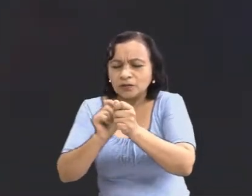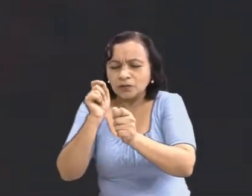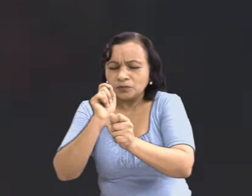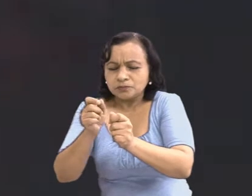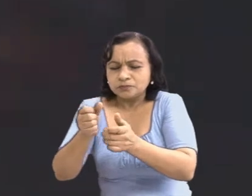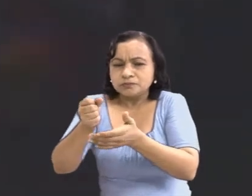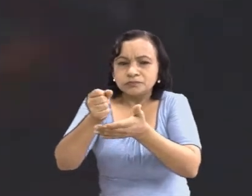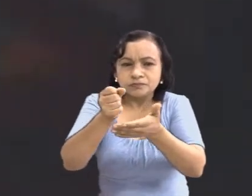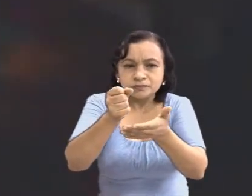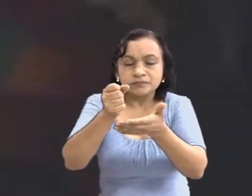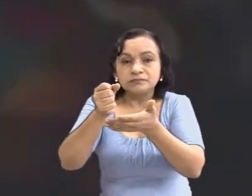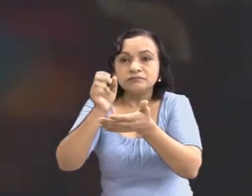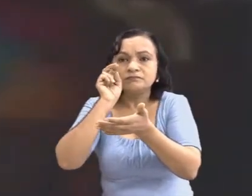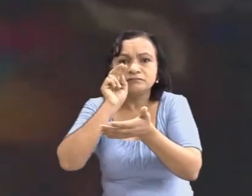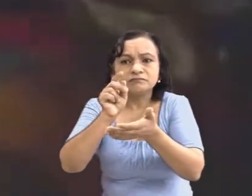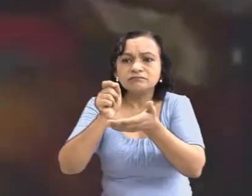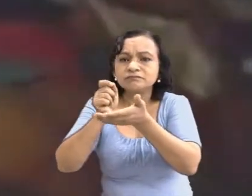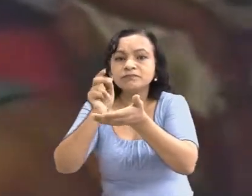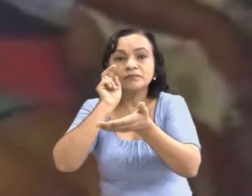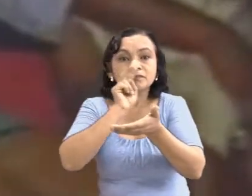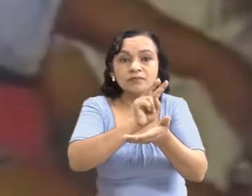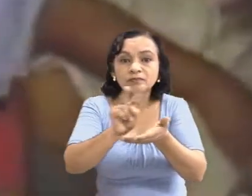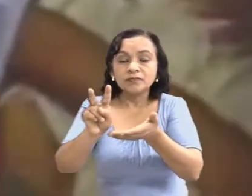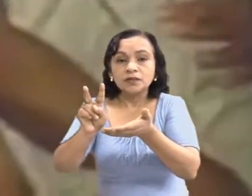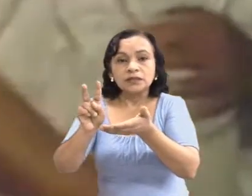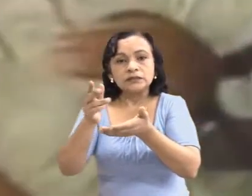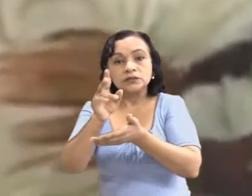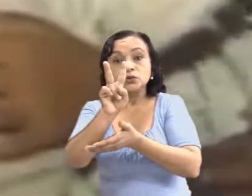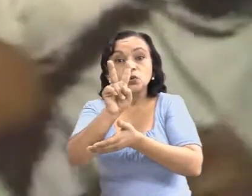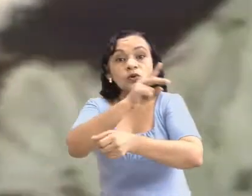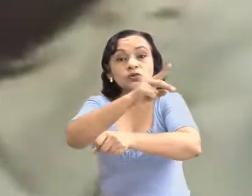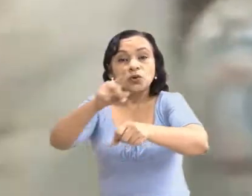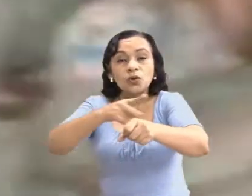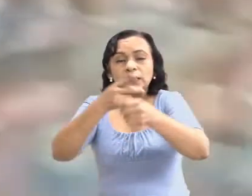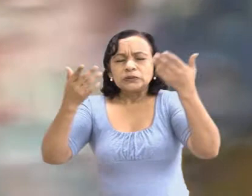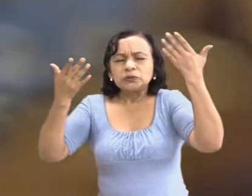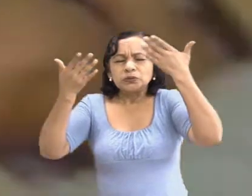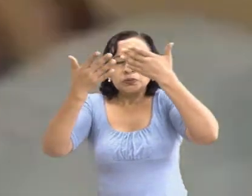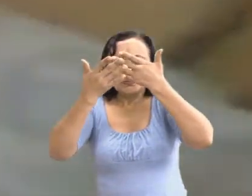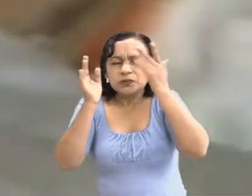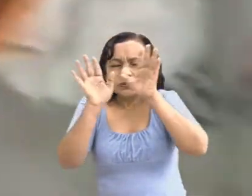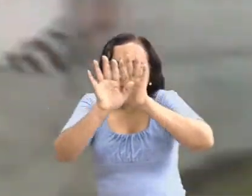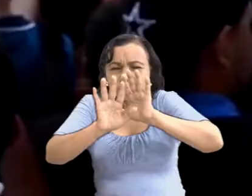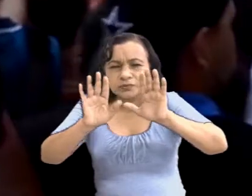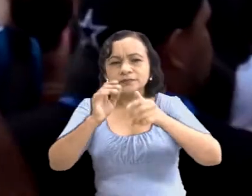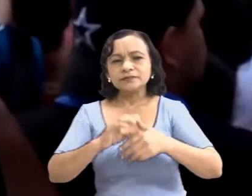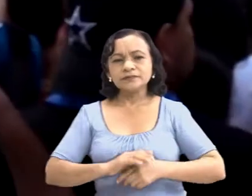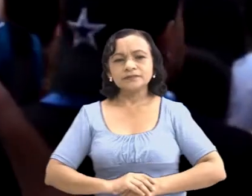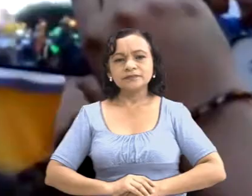candiles, mechones, cosas para alumbrarnos, pues, porque dilató 2 horas, completamente